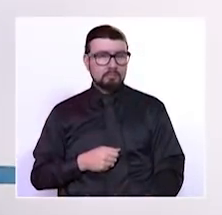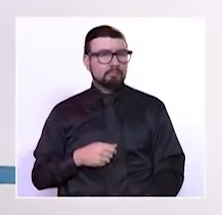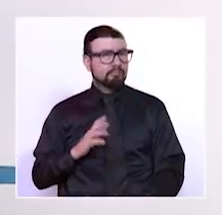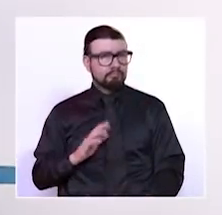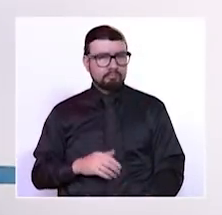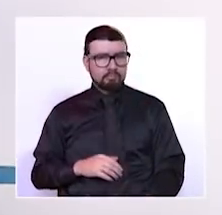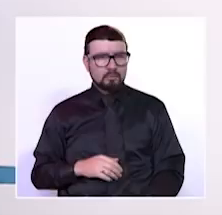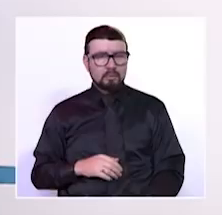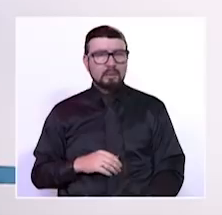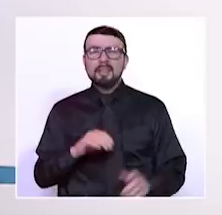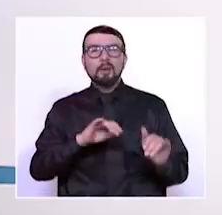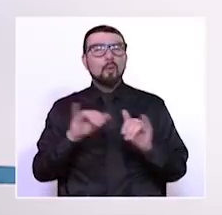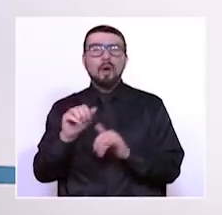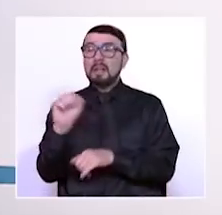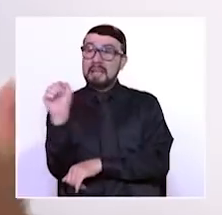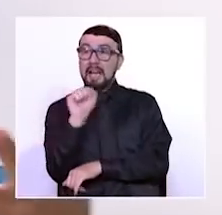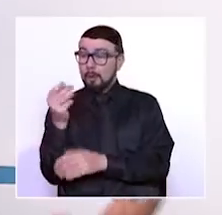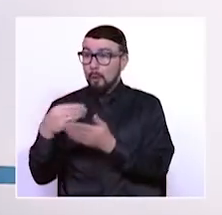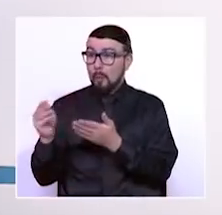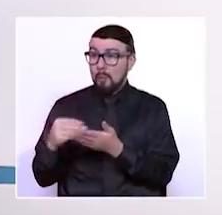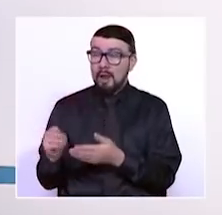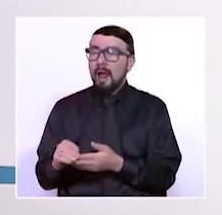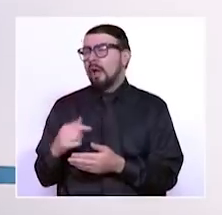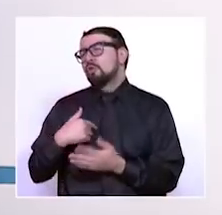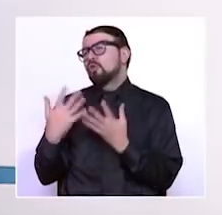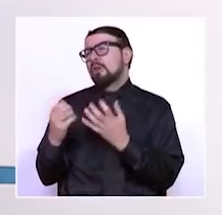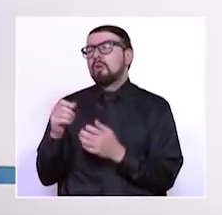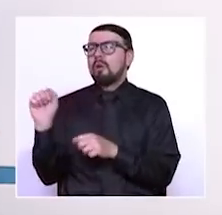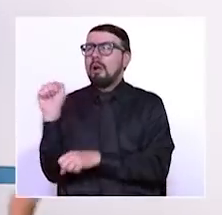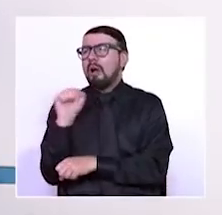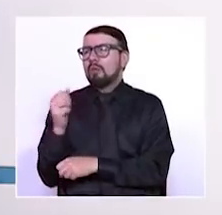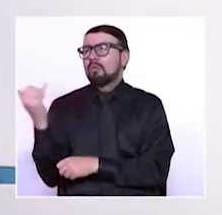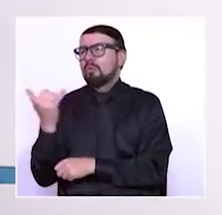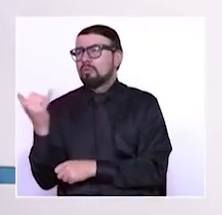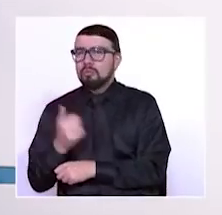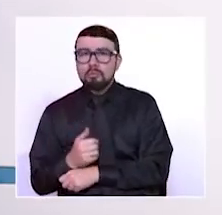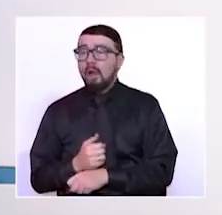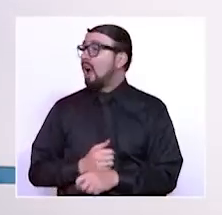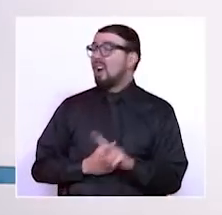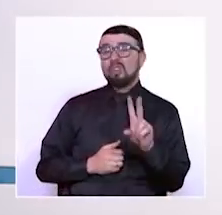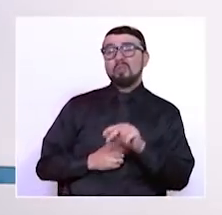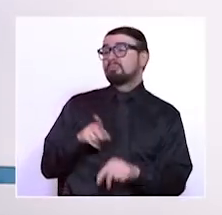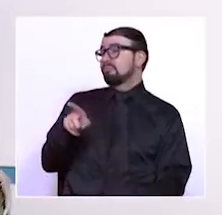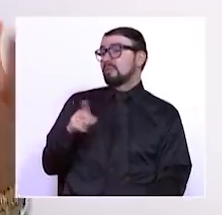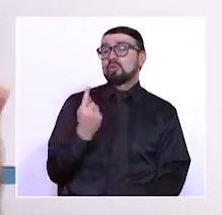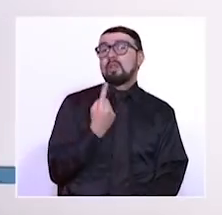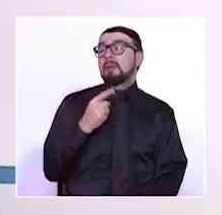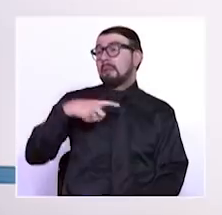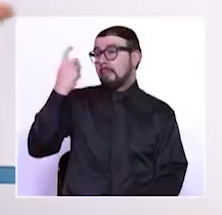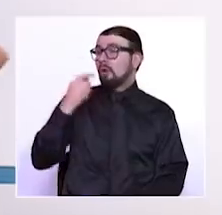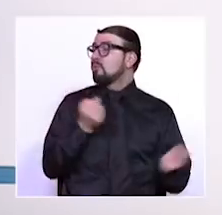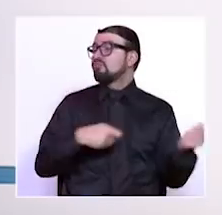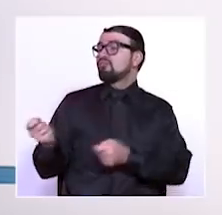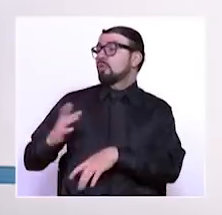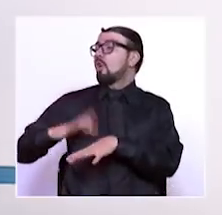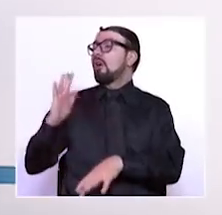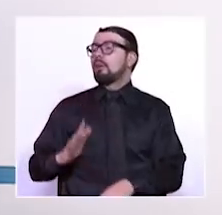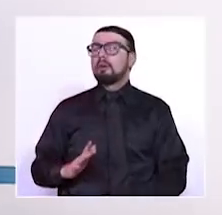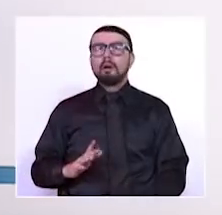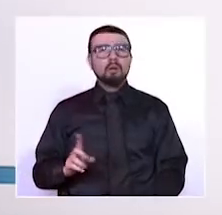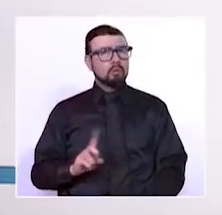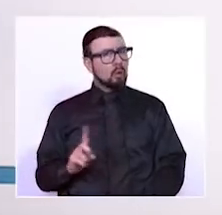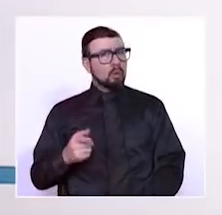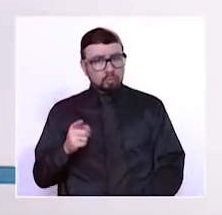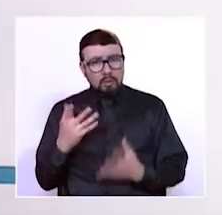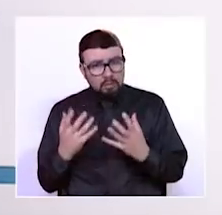eso no es así. Y uno elabora una historia clínica y hace un esfuerzo con exámenes de laboratorio y con radiólogos y ginecólogos, y uno hace